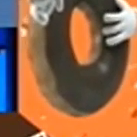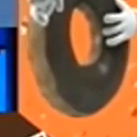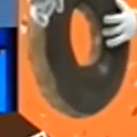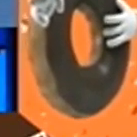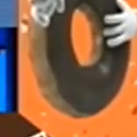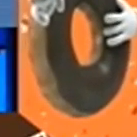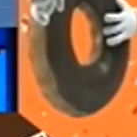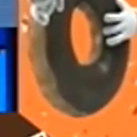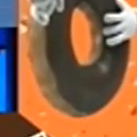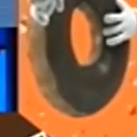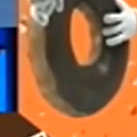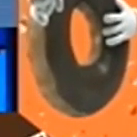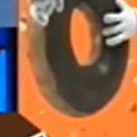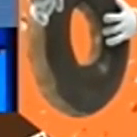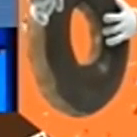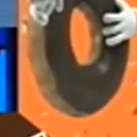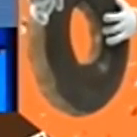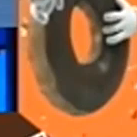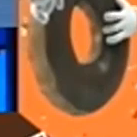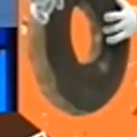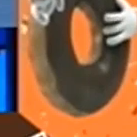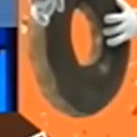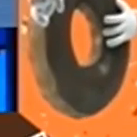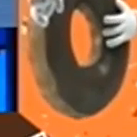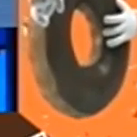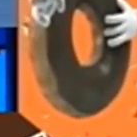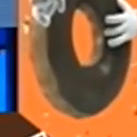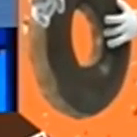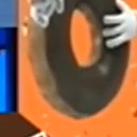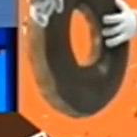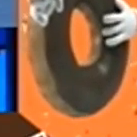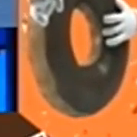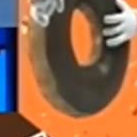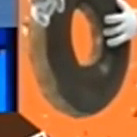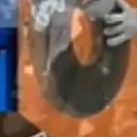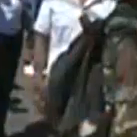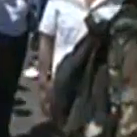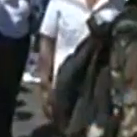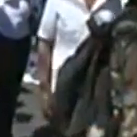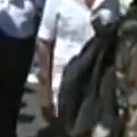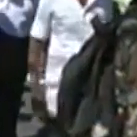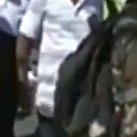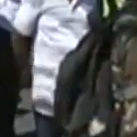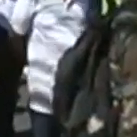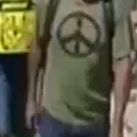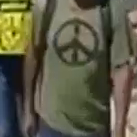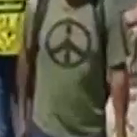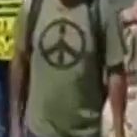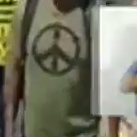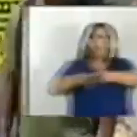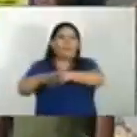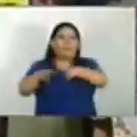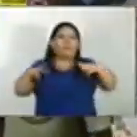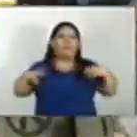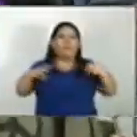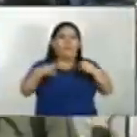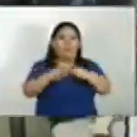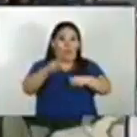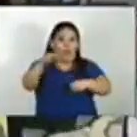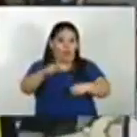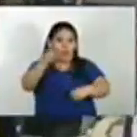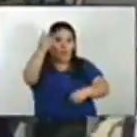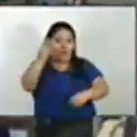todos ganan o pídelas exclusivamente por pedidos ya. En más información, diferentes movimientos sociales aprovecharon el Día